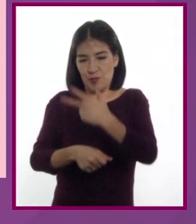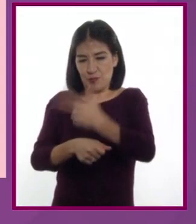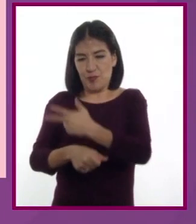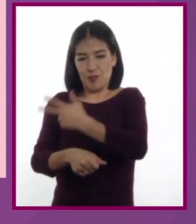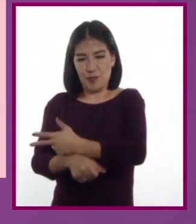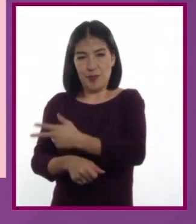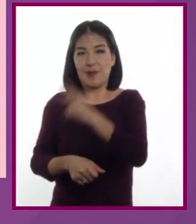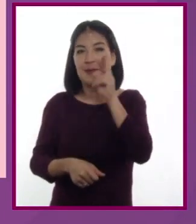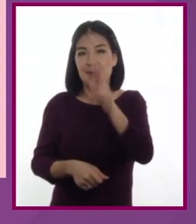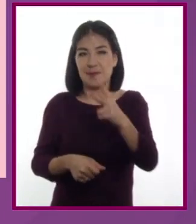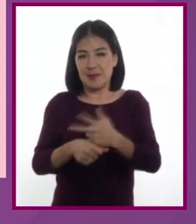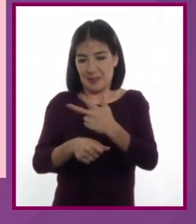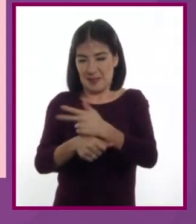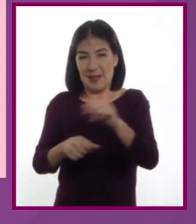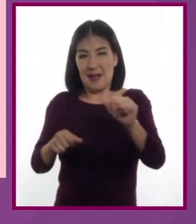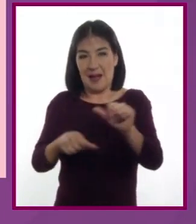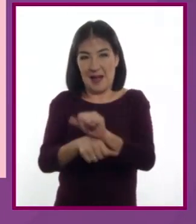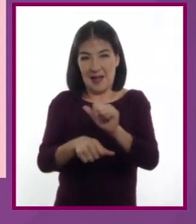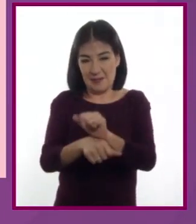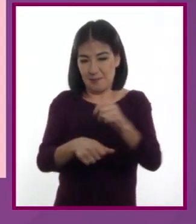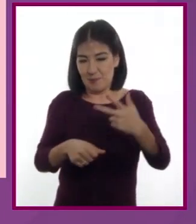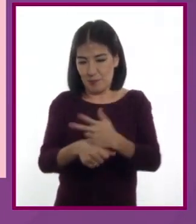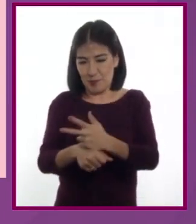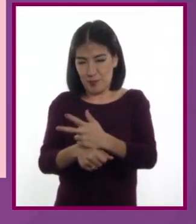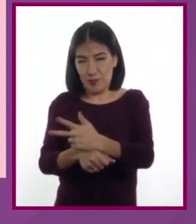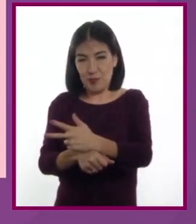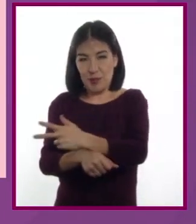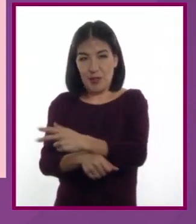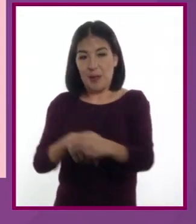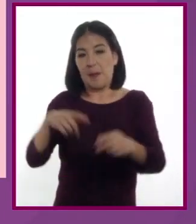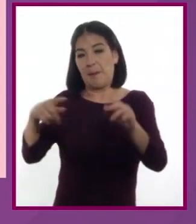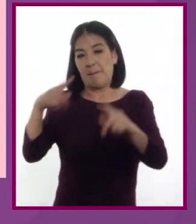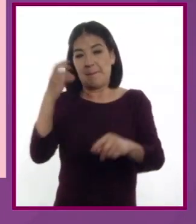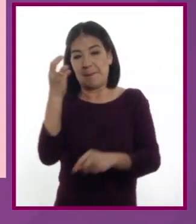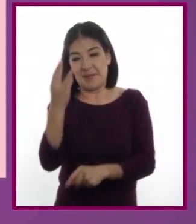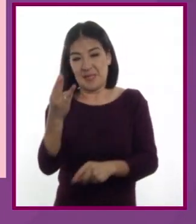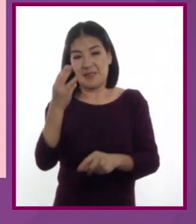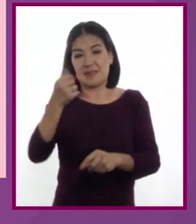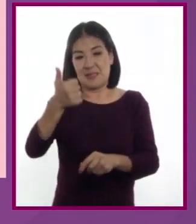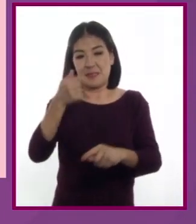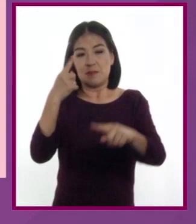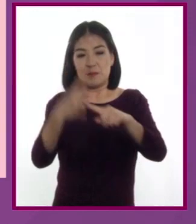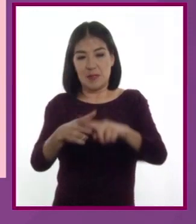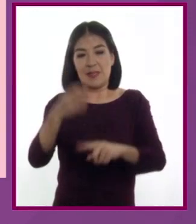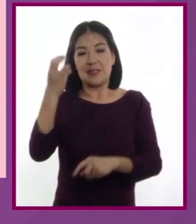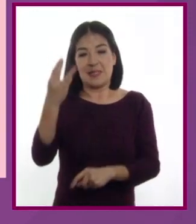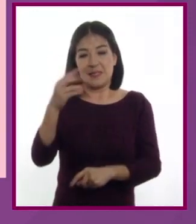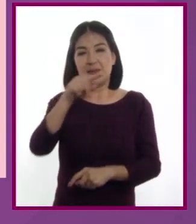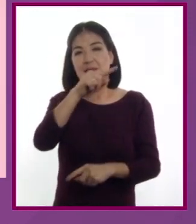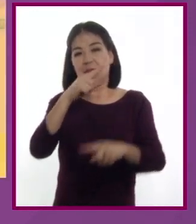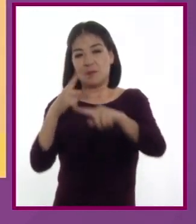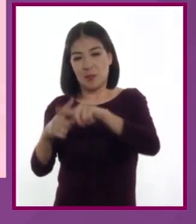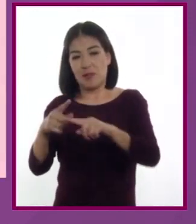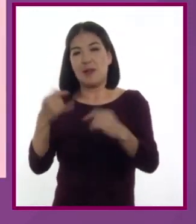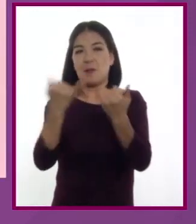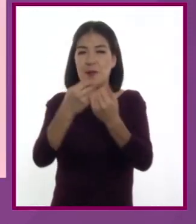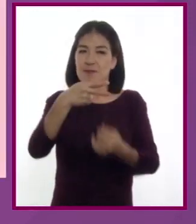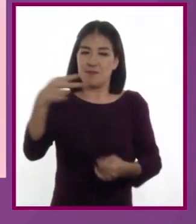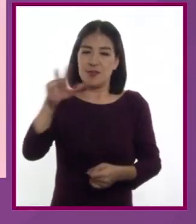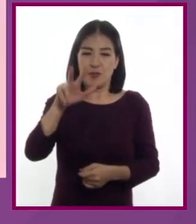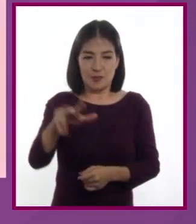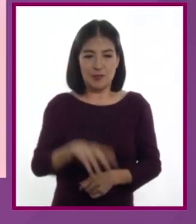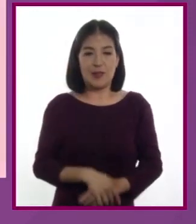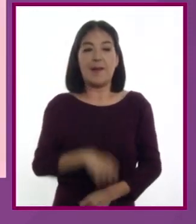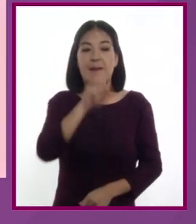resuelve la situación es 6 positivo por 3 positivo igual a 18 positivo. Para el movimiento 2